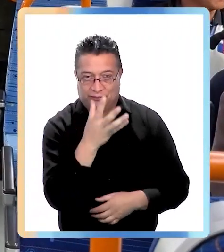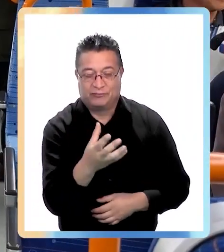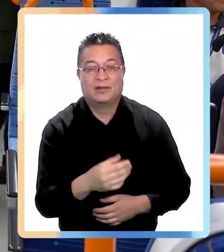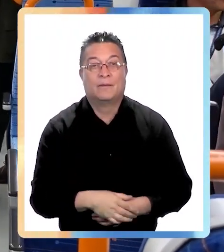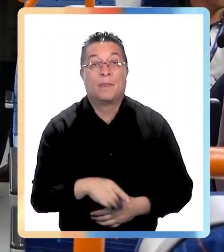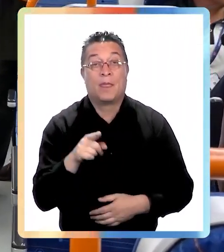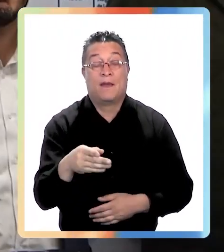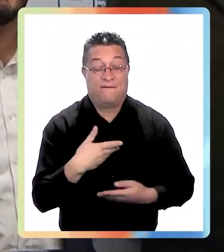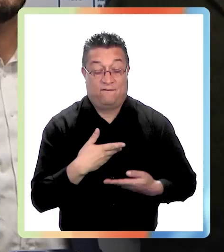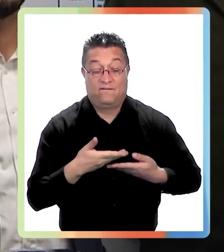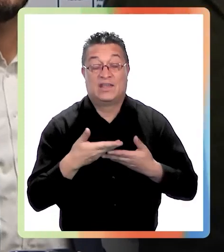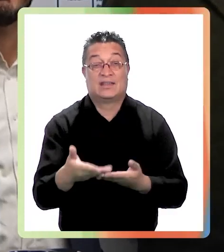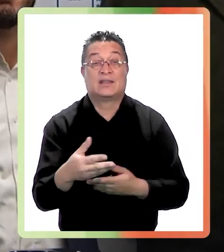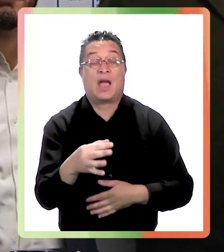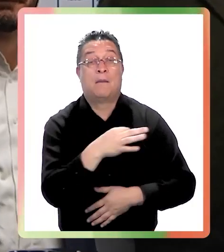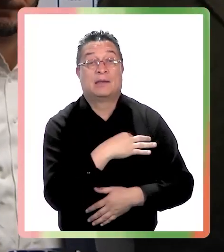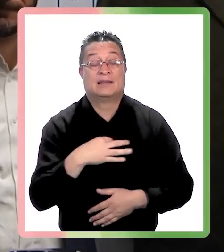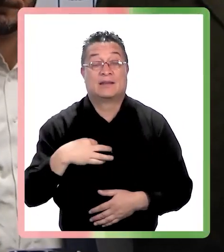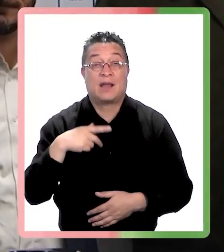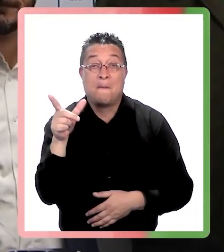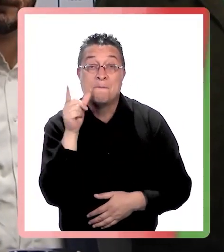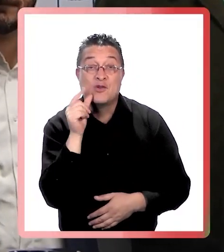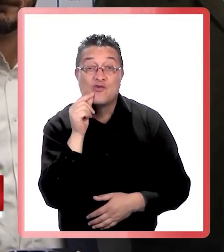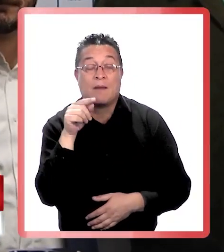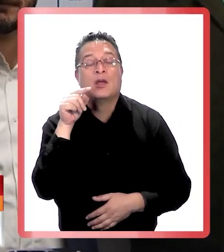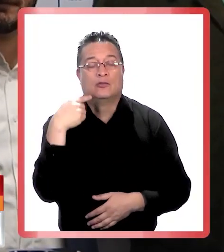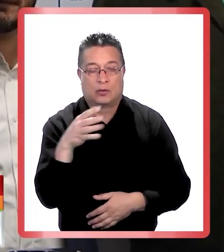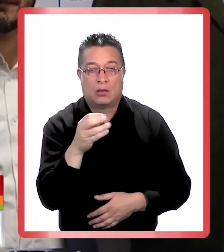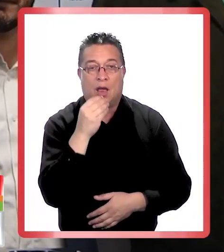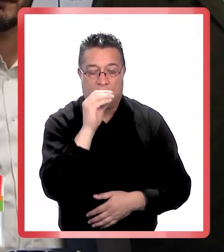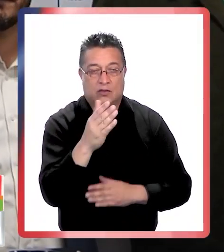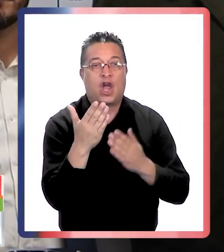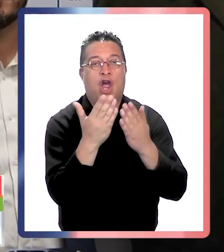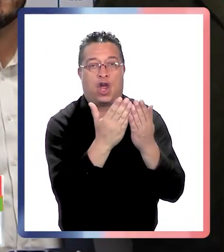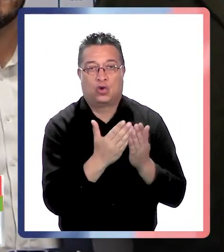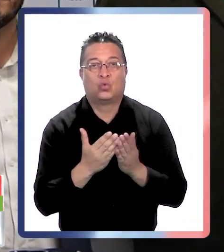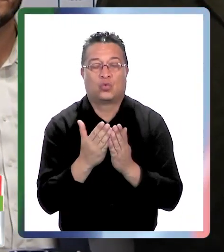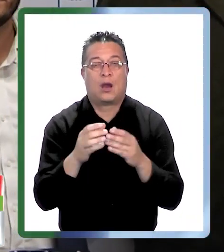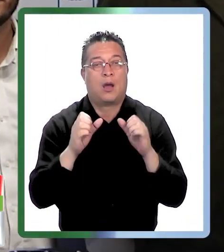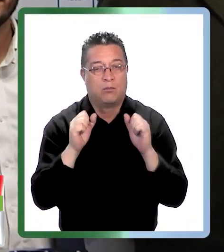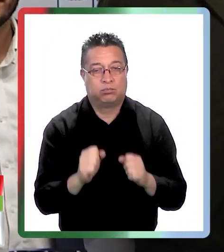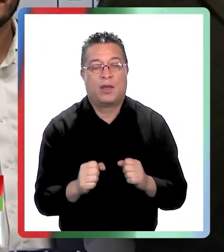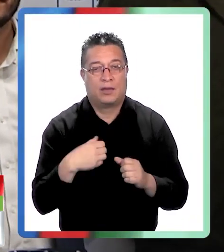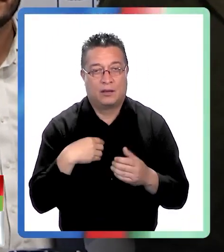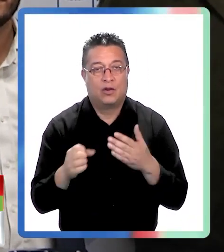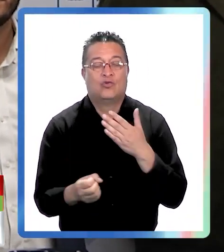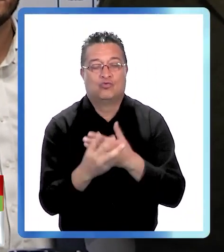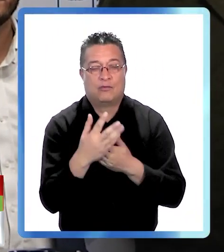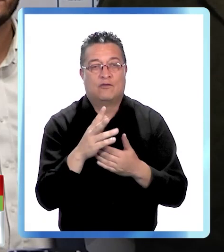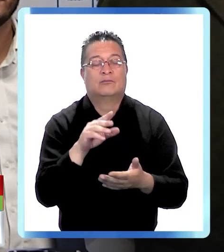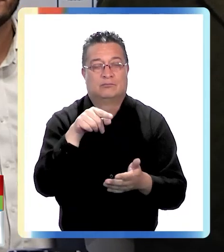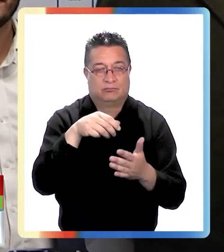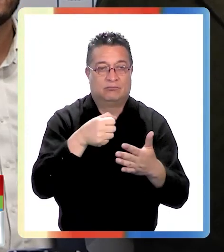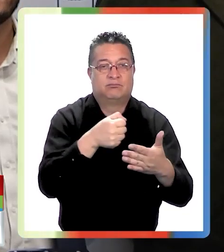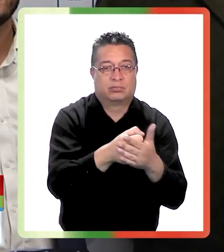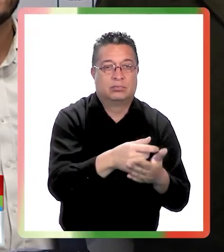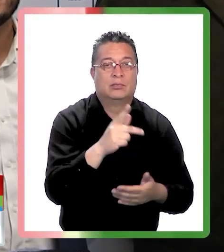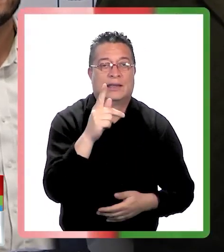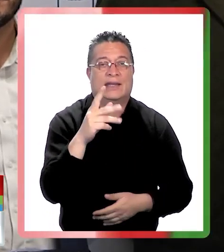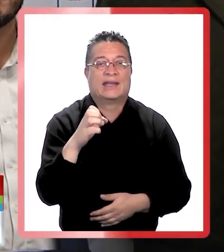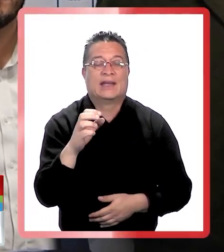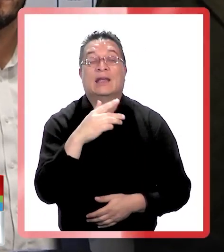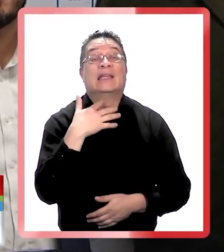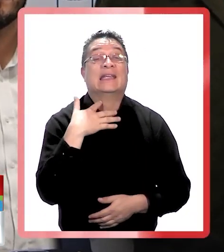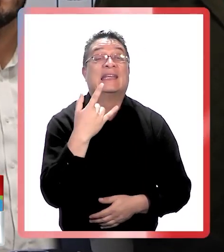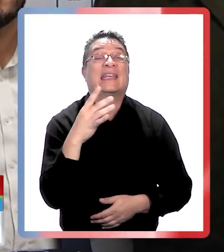Transportes. En la visita del presidente a Pitrufquén, él mencionó que íbamos a estudiar la posibilidad de poder incorporar una nueva parada en Quepe. Hoy